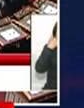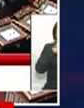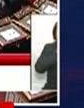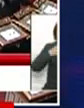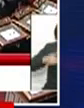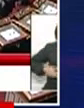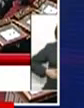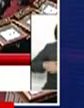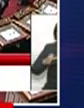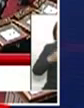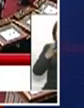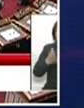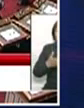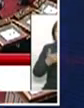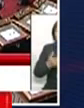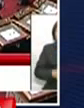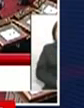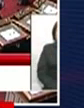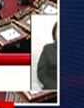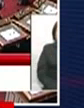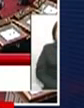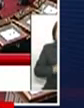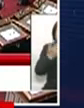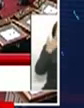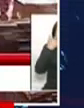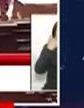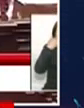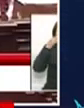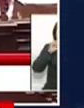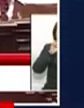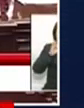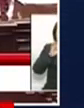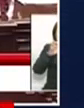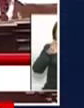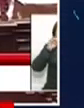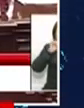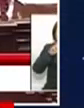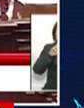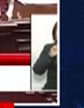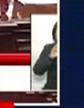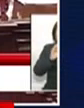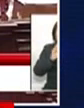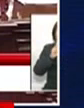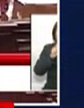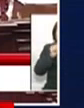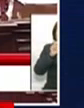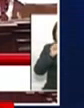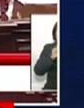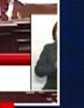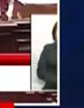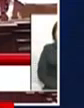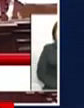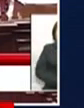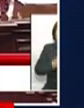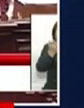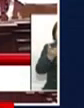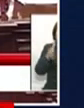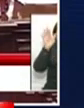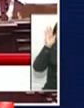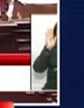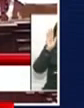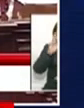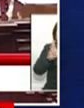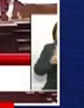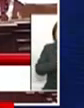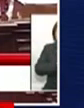que hizo el señor Valentín Paniagua, es emitir un decreto supremo donde ratifique la